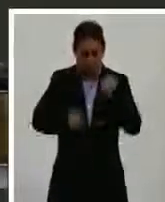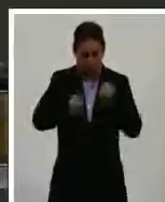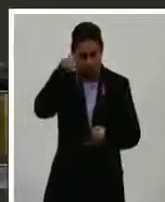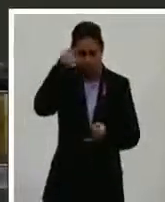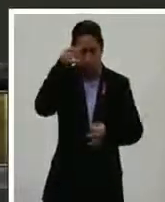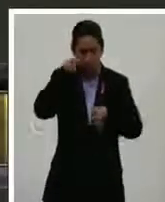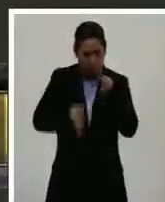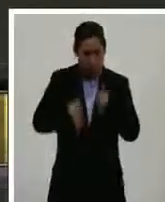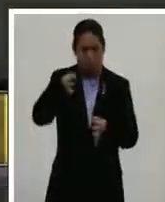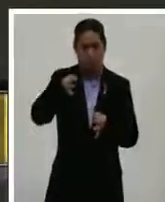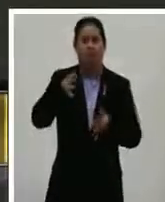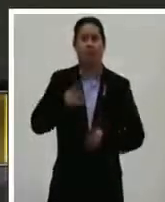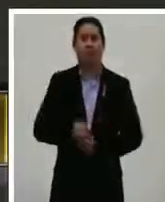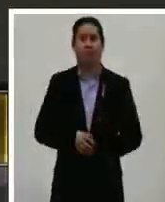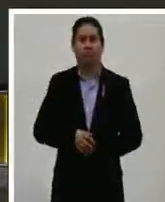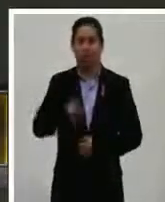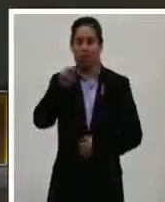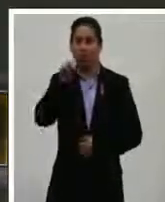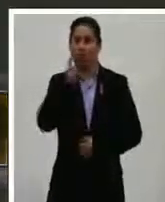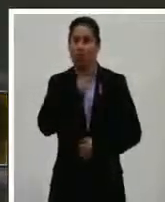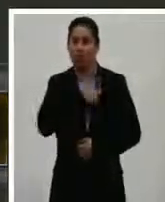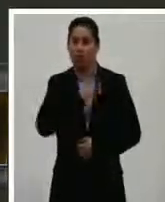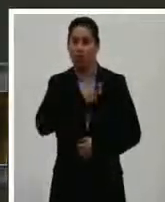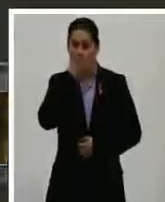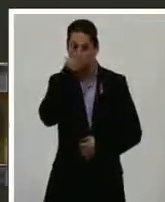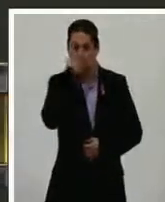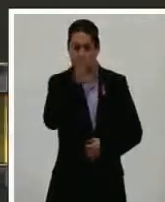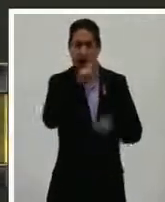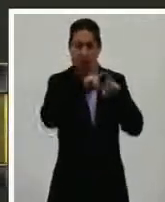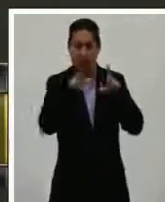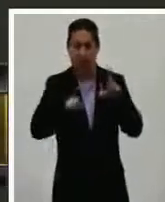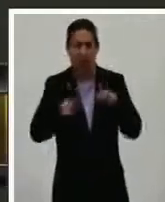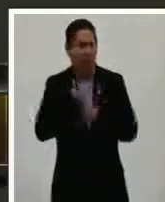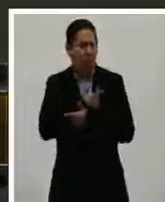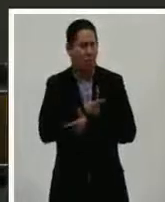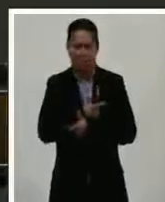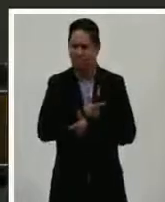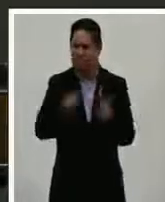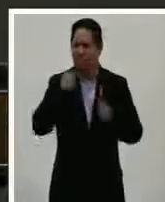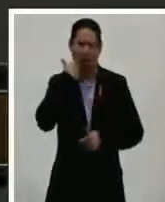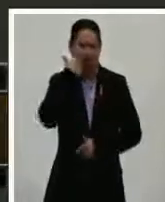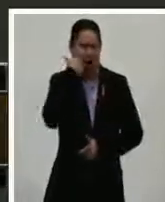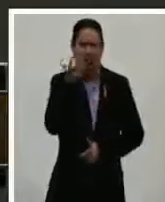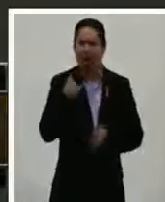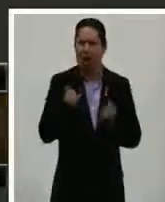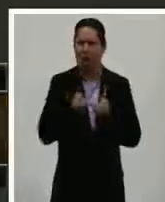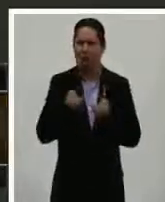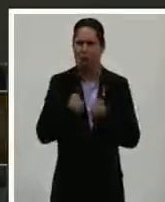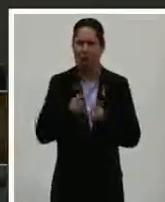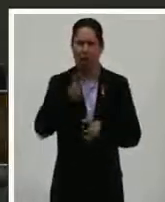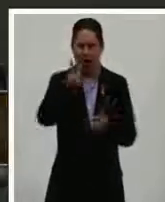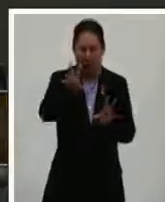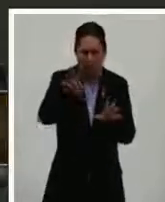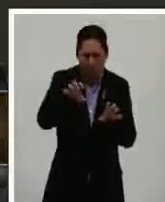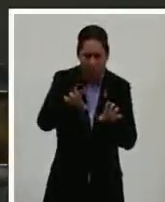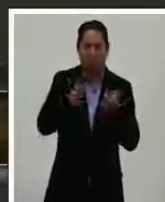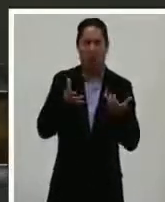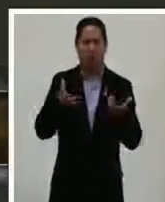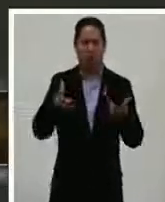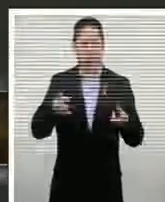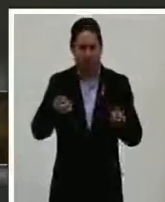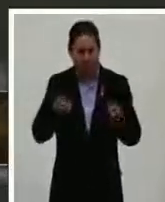otros delitos no solo el de traición a la patria como a cualquier ciudadano es en la historia de nuestro país